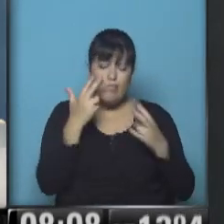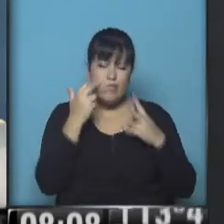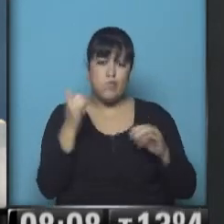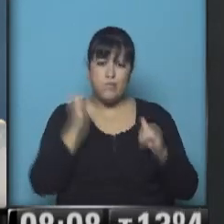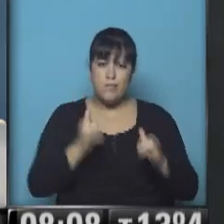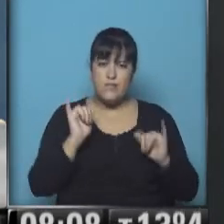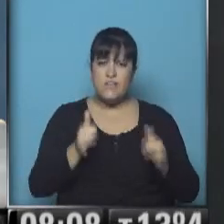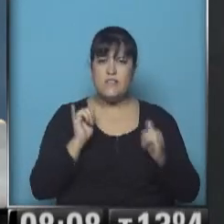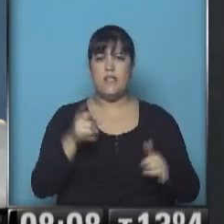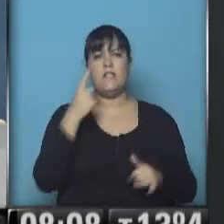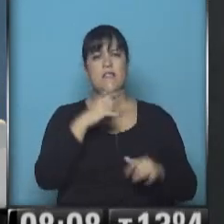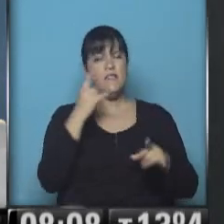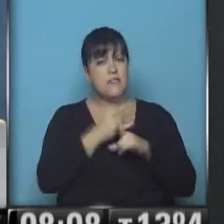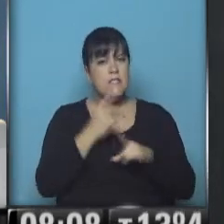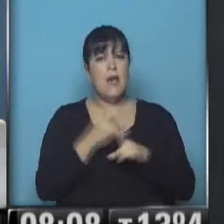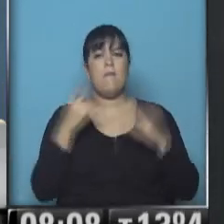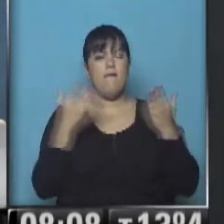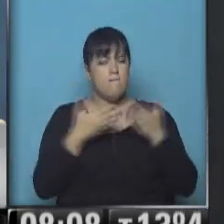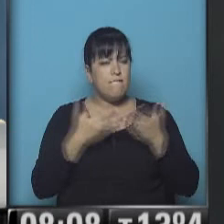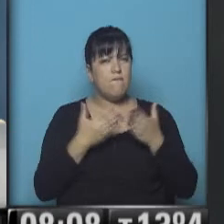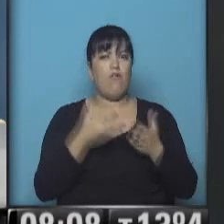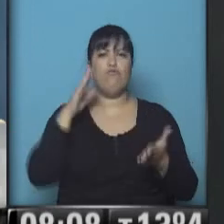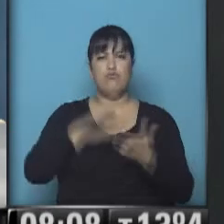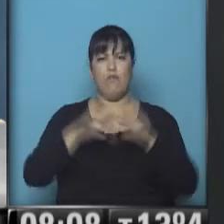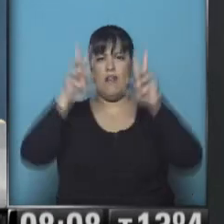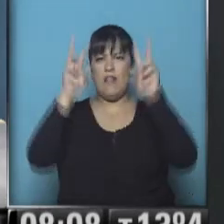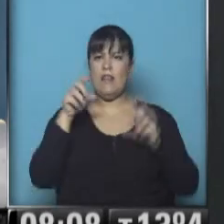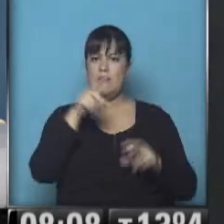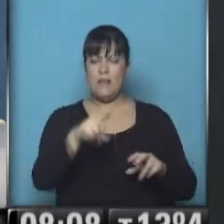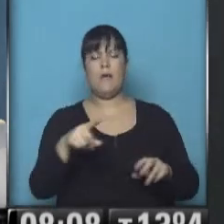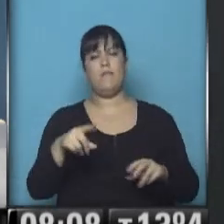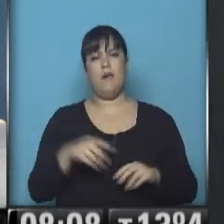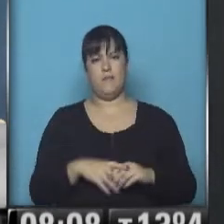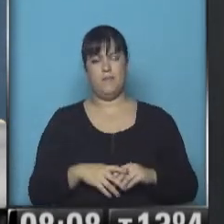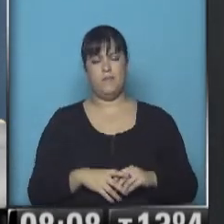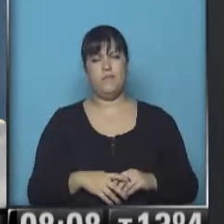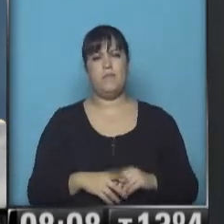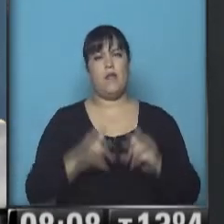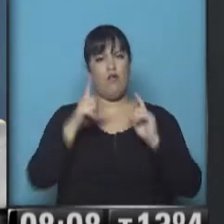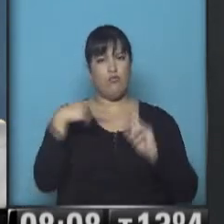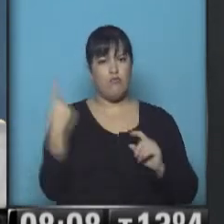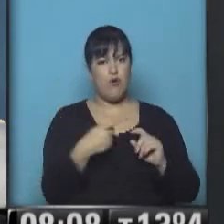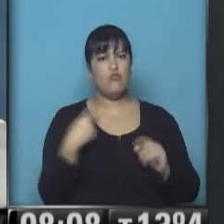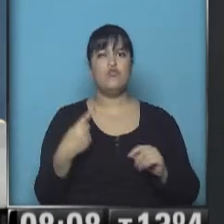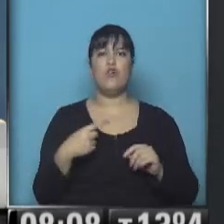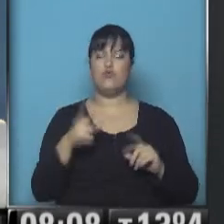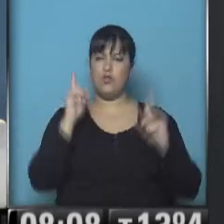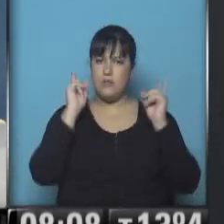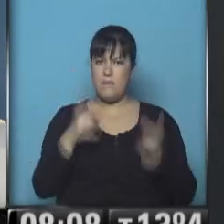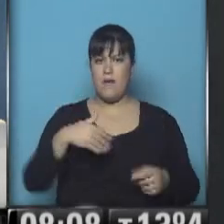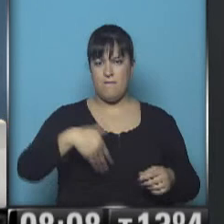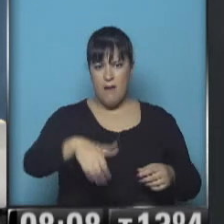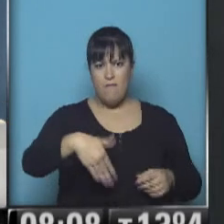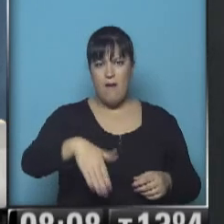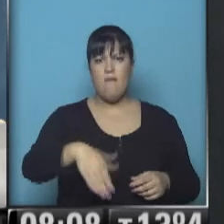se hace una evaluación muy sistemática y rigurosa respecto al impacto. Y nosotros vamos a hacer una evaluación ahora